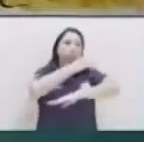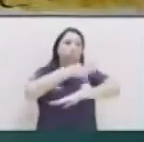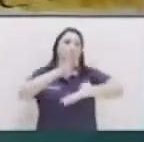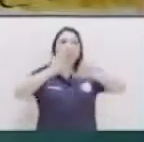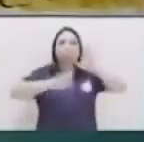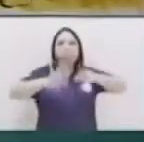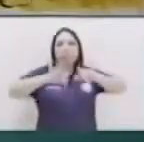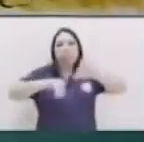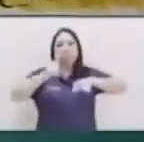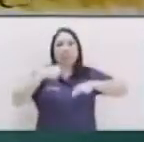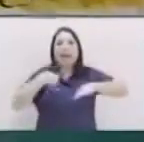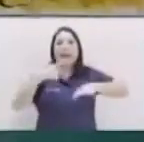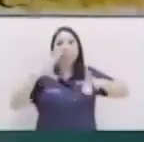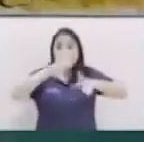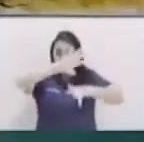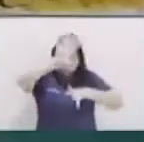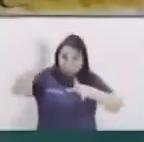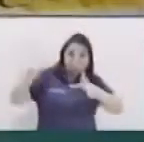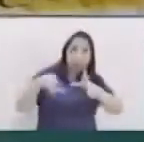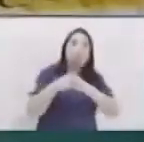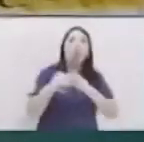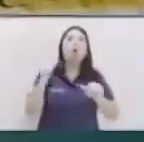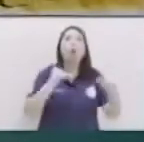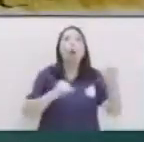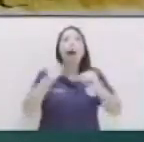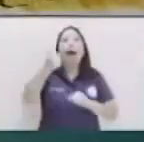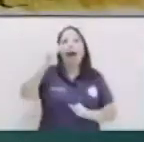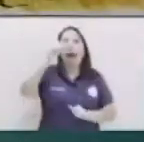no precisamente tenemos que realizar un